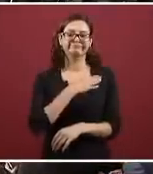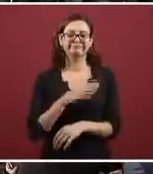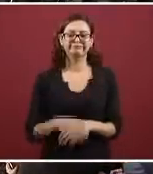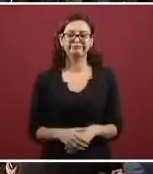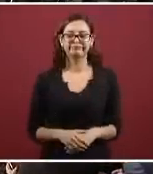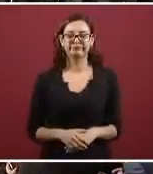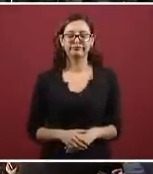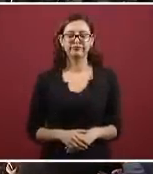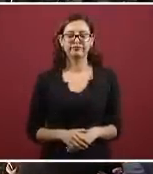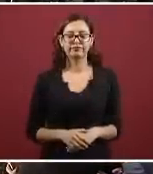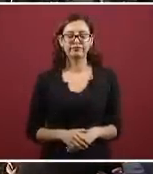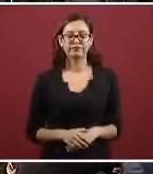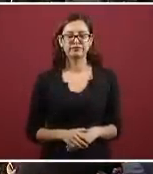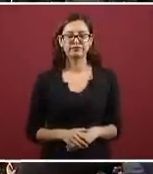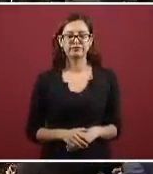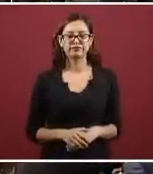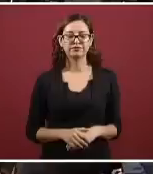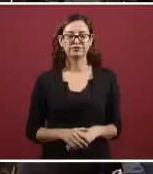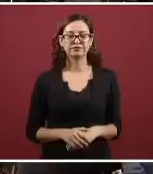otra